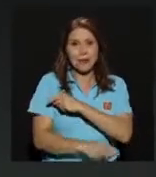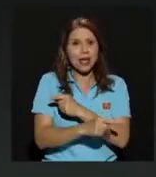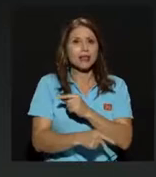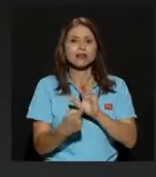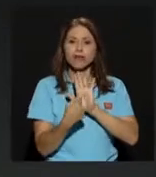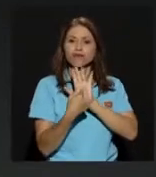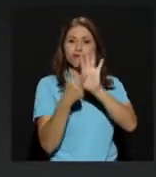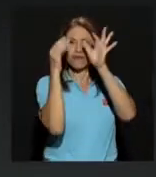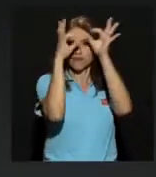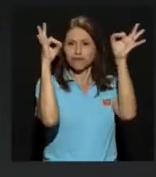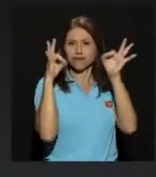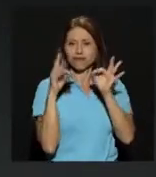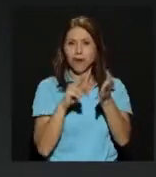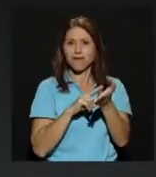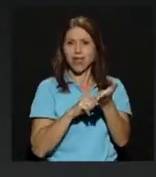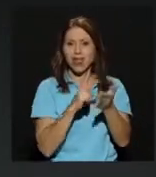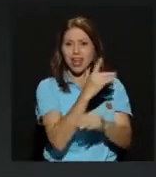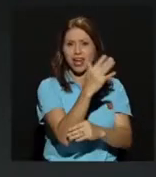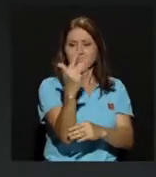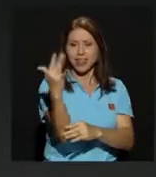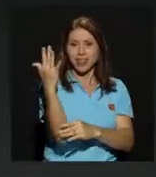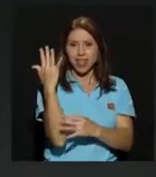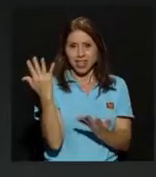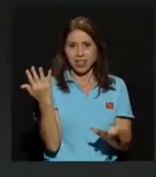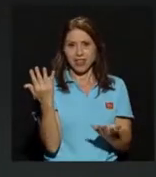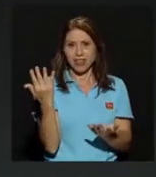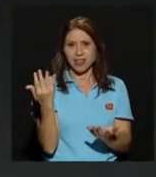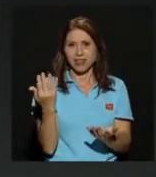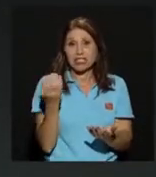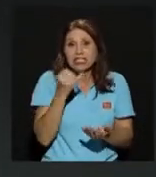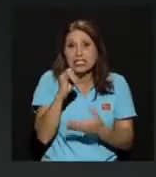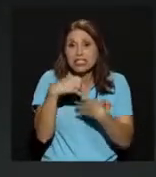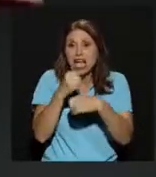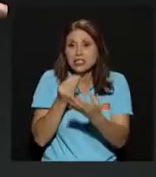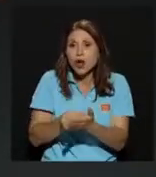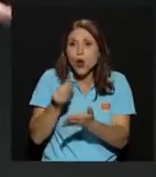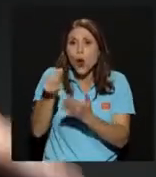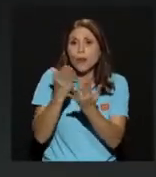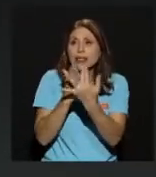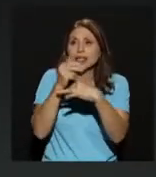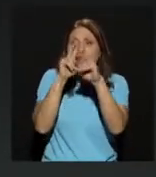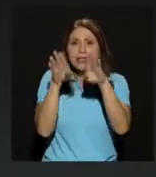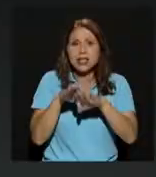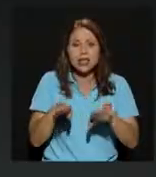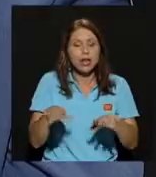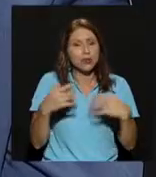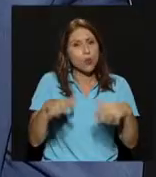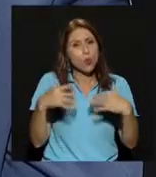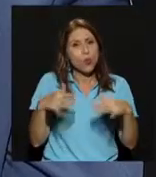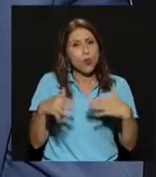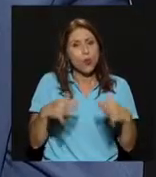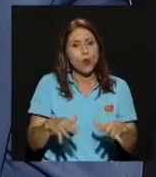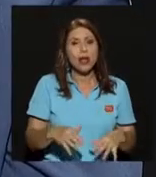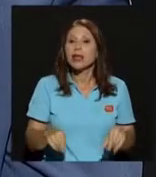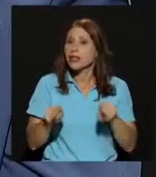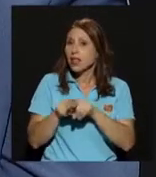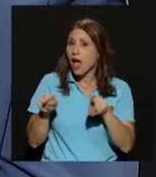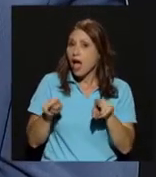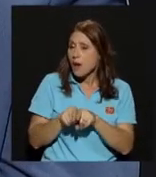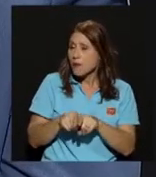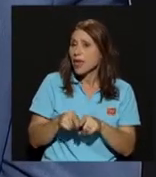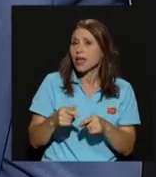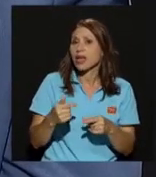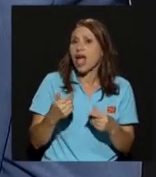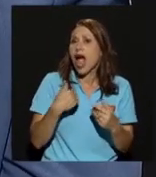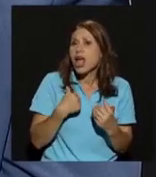algunas cosas lo es la compra electrónica además de todos los que tienen ustedes proveedores